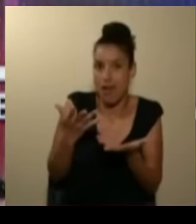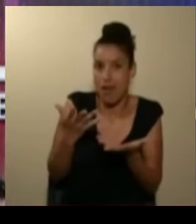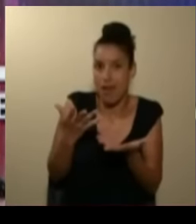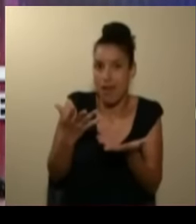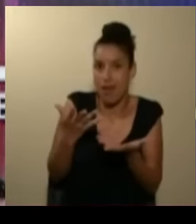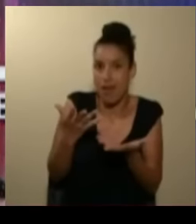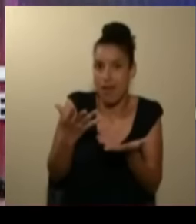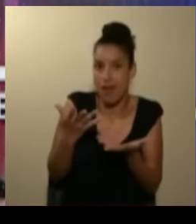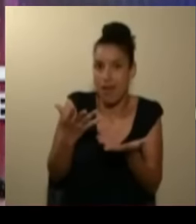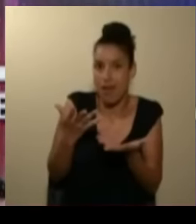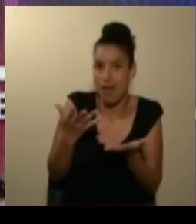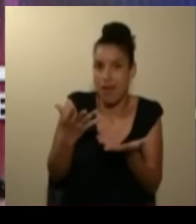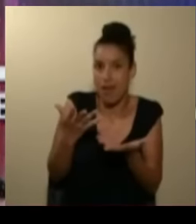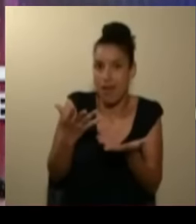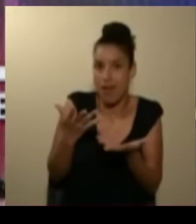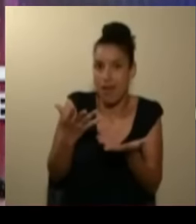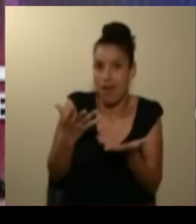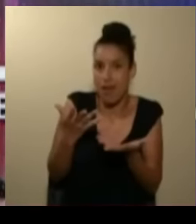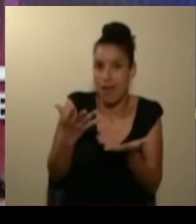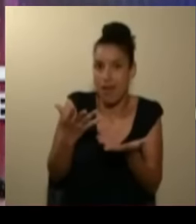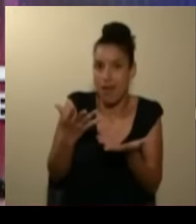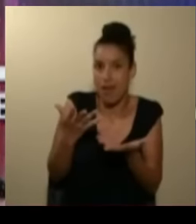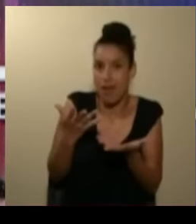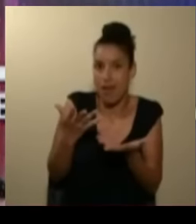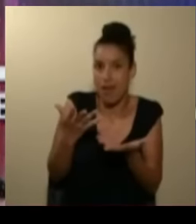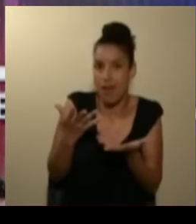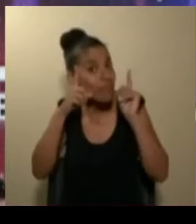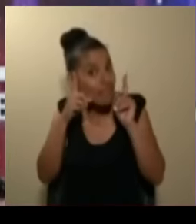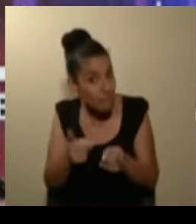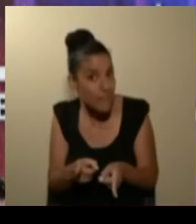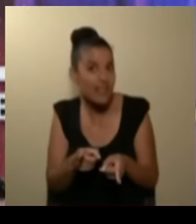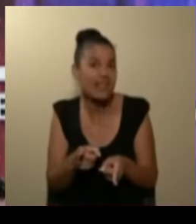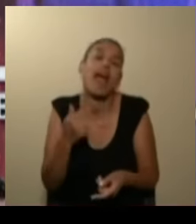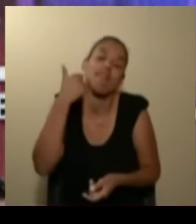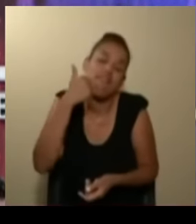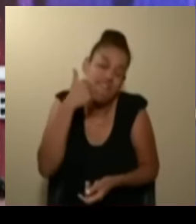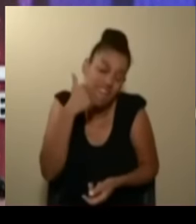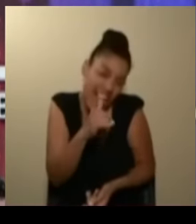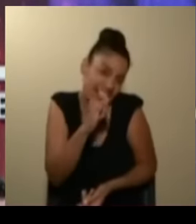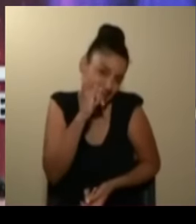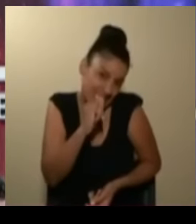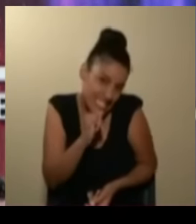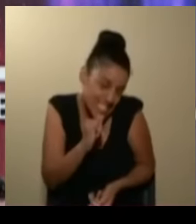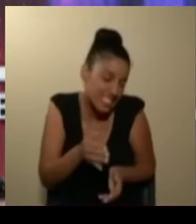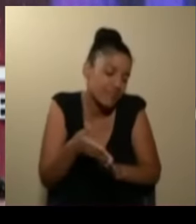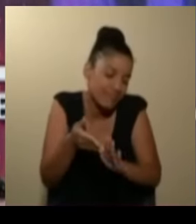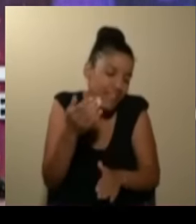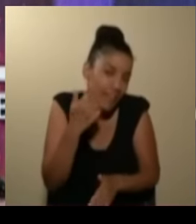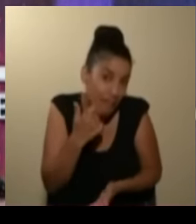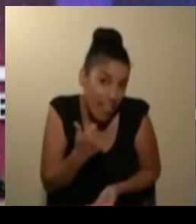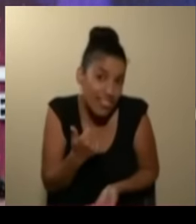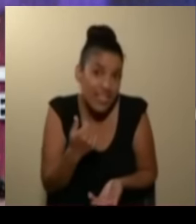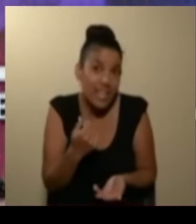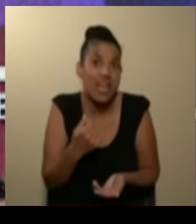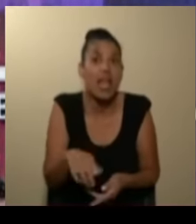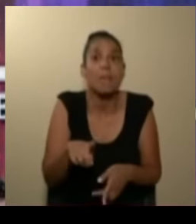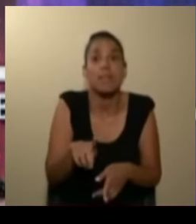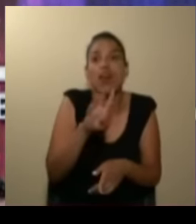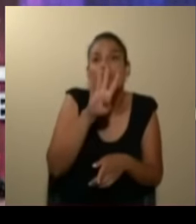pero también hubo resultados positivos, todavía insuficientes. No es bueno para nosotros que solo 4 de